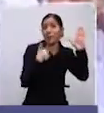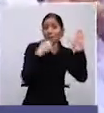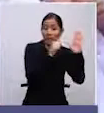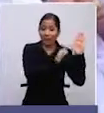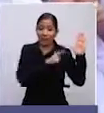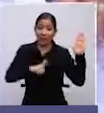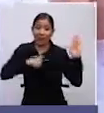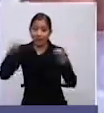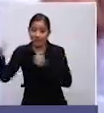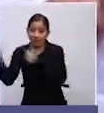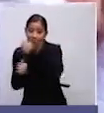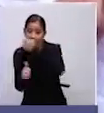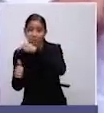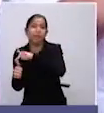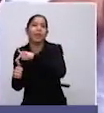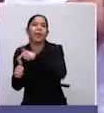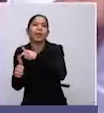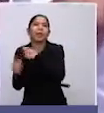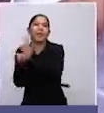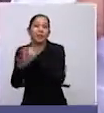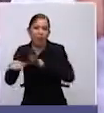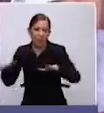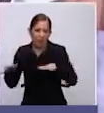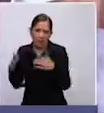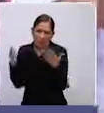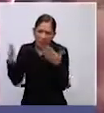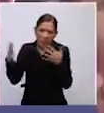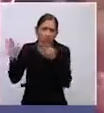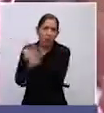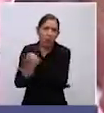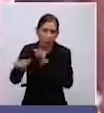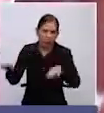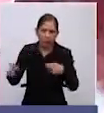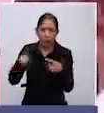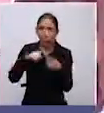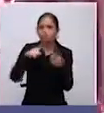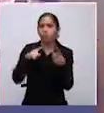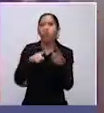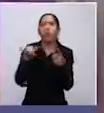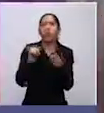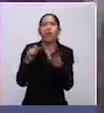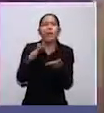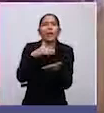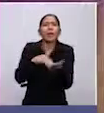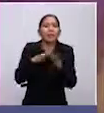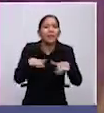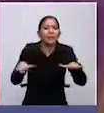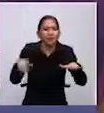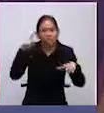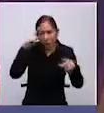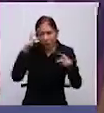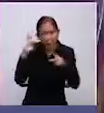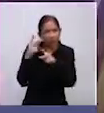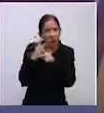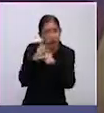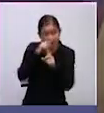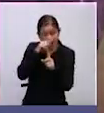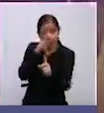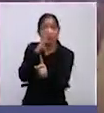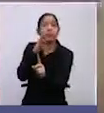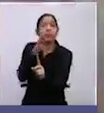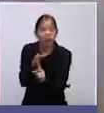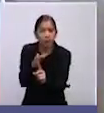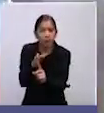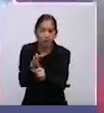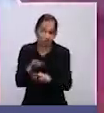un espacio de protección integral a las niñas y niños. Los centros infantiles vinculados a un cuidado específico en